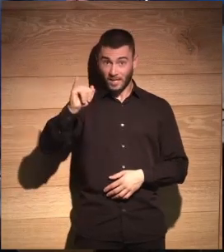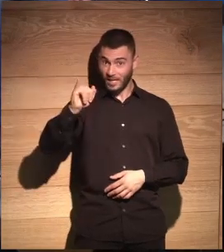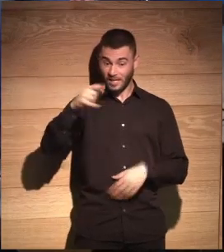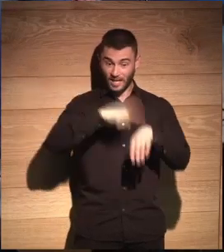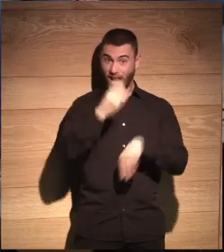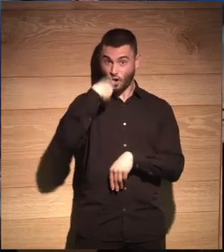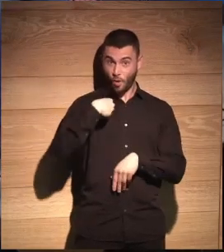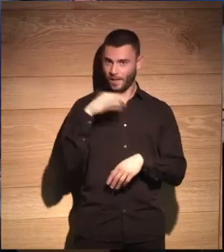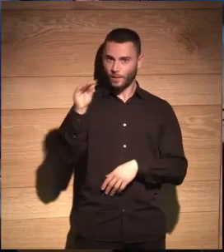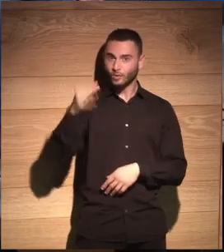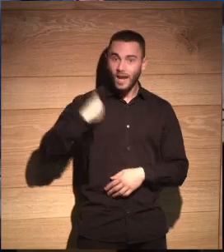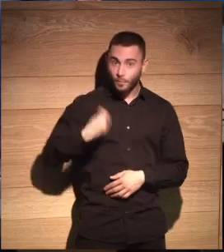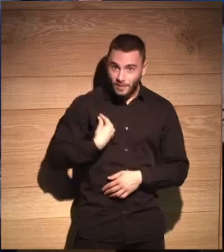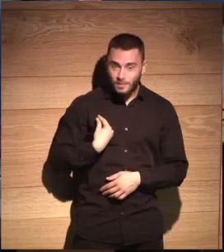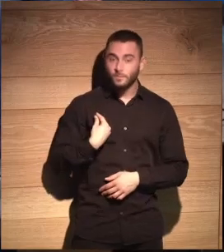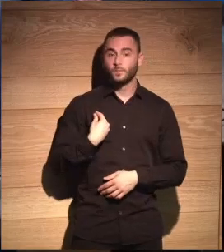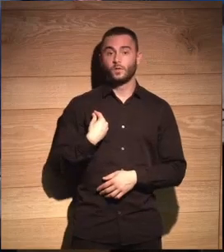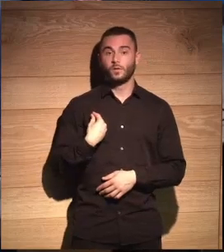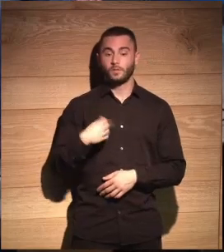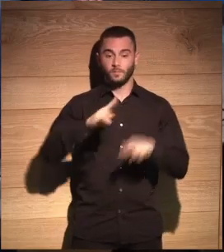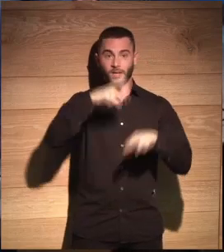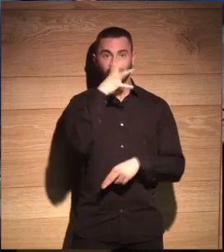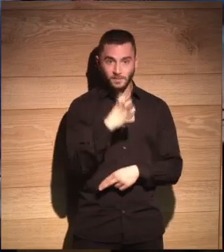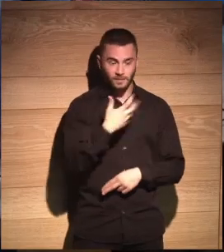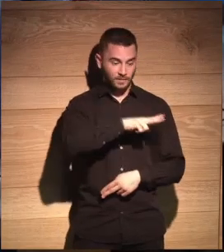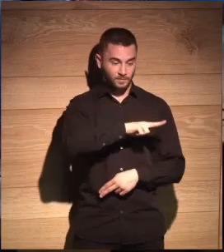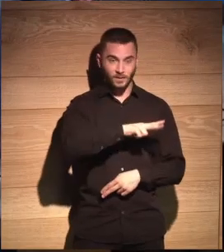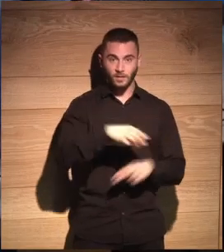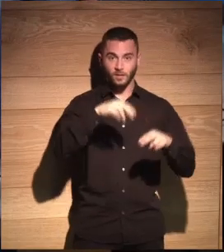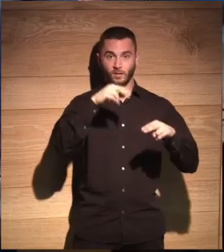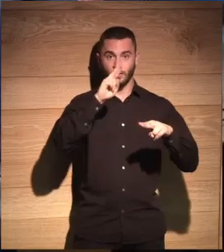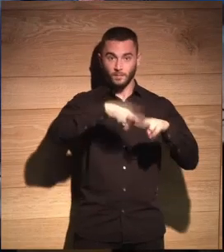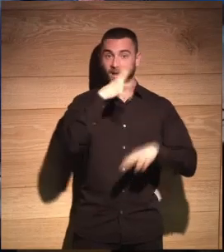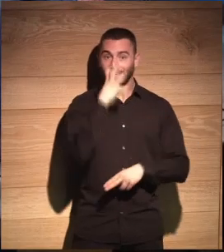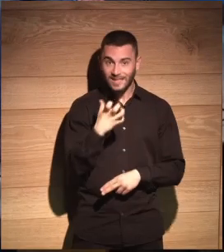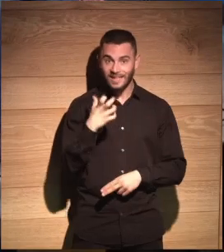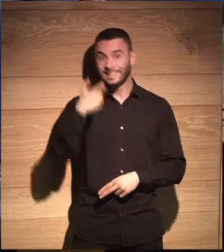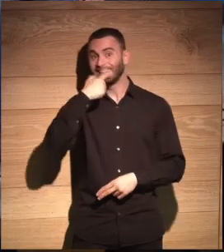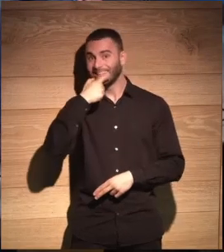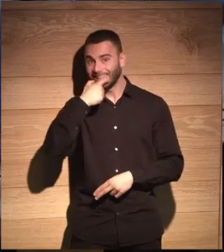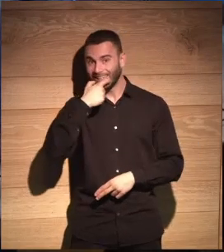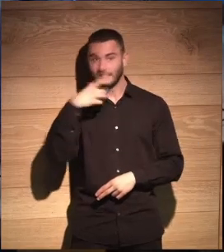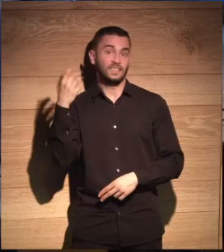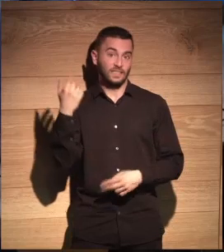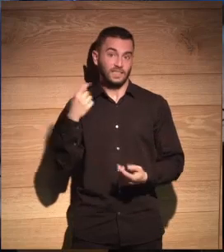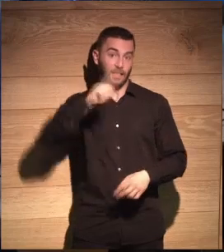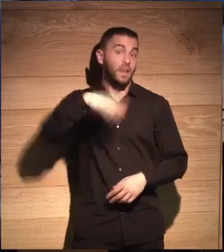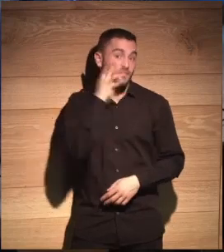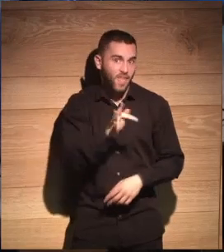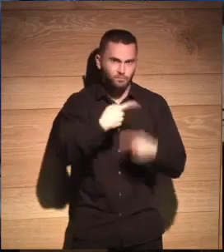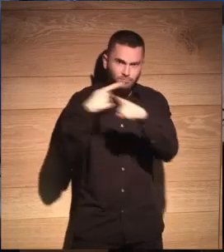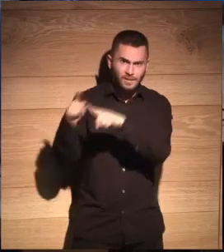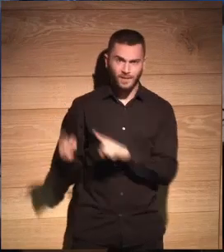que la diferencia entre Blaxad en español y Blaxad en inglés, que tenía que estar. Y Blazard en francés es un poco